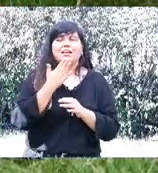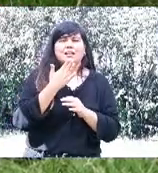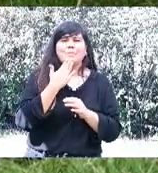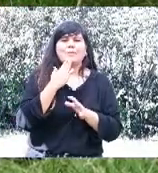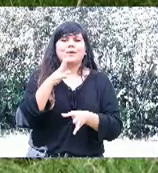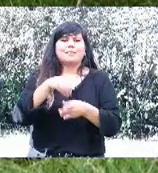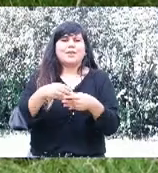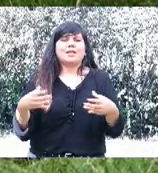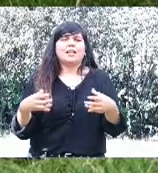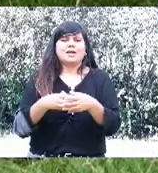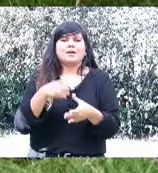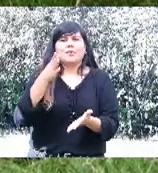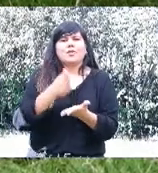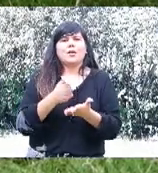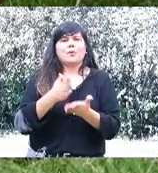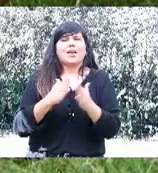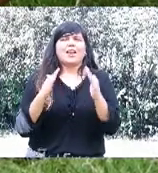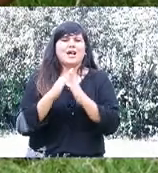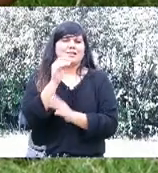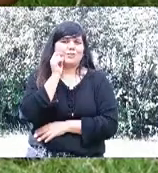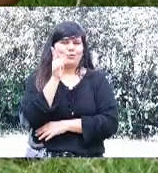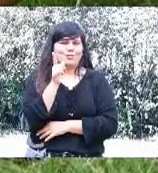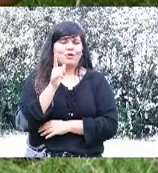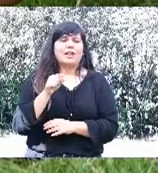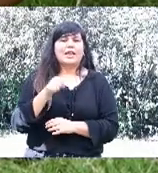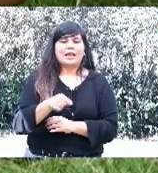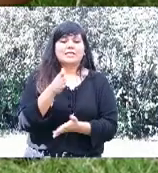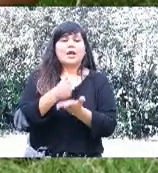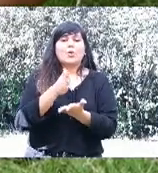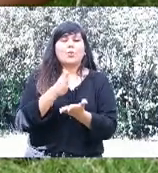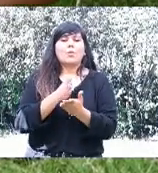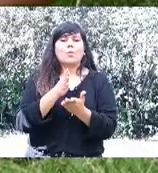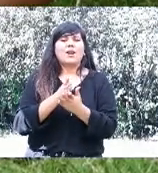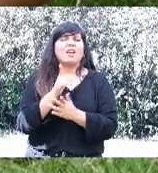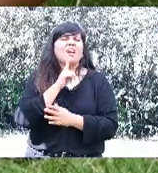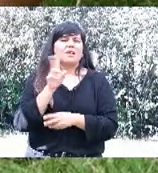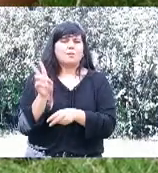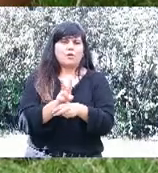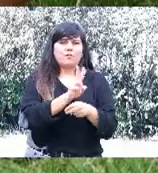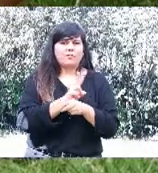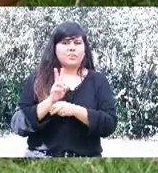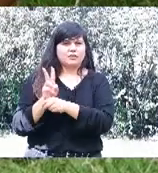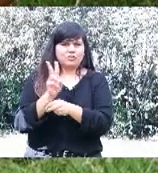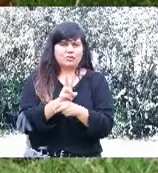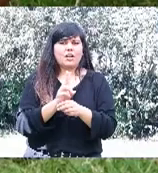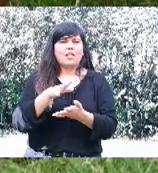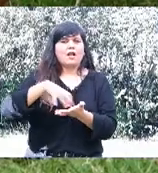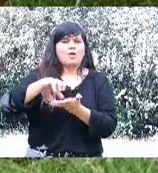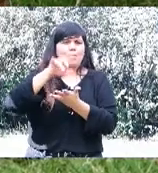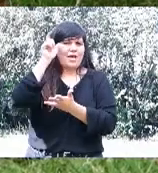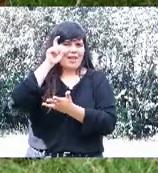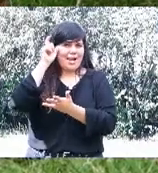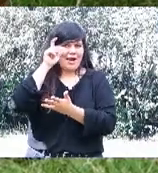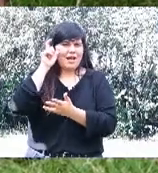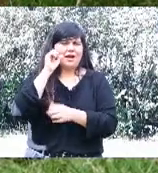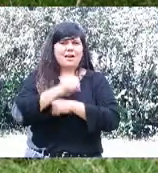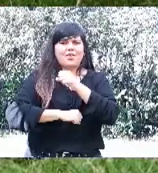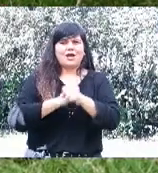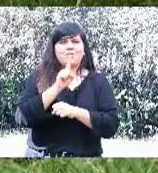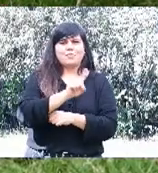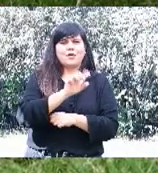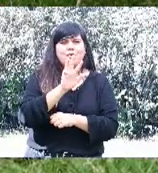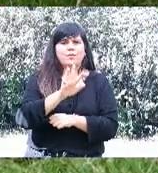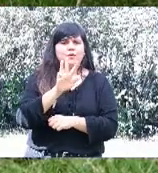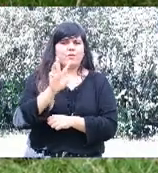parte del equipo de escuela casa azul eh una escuela gestionada por profesores y profesoras de la comuna de la granja desde el año